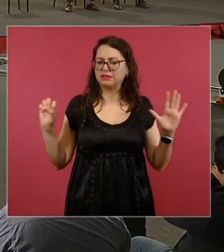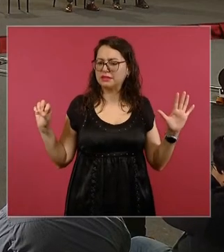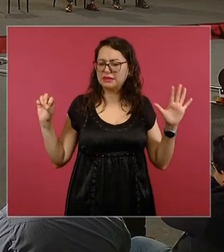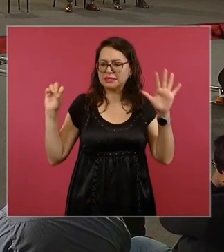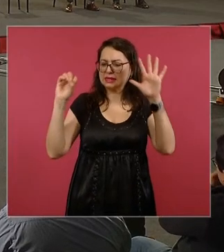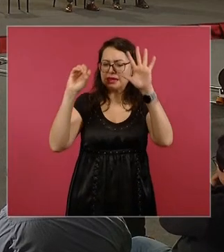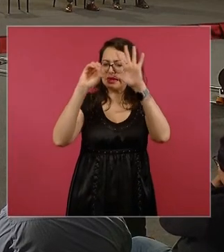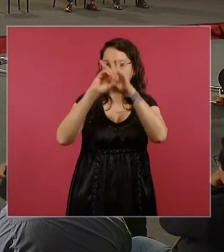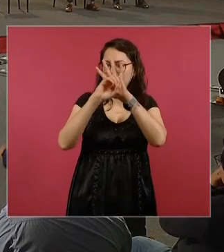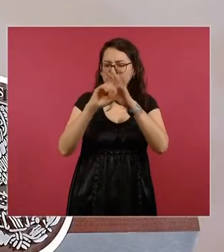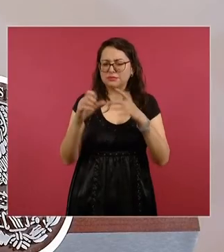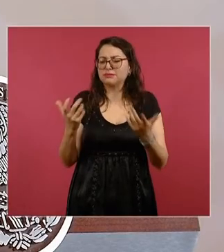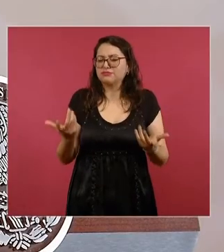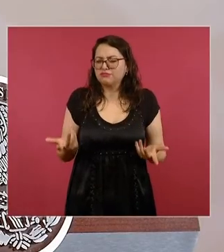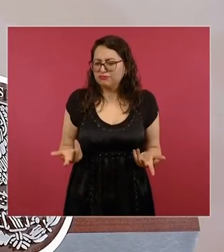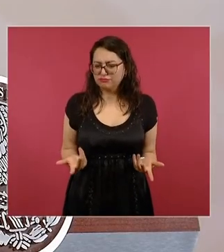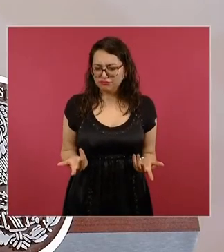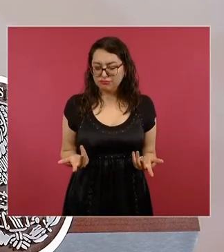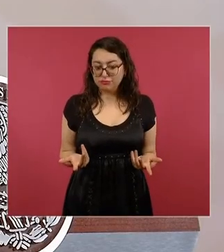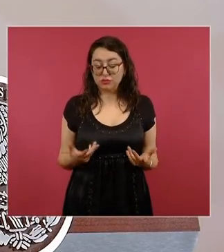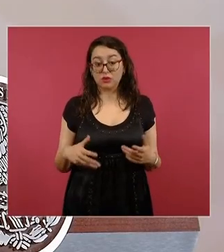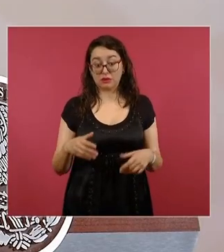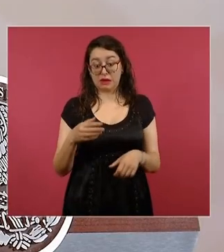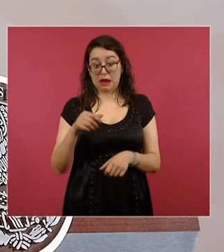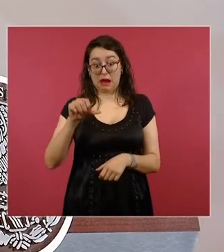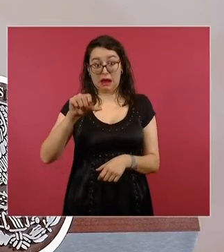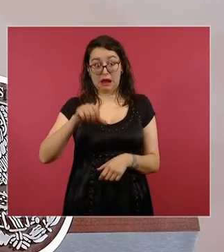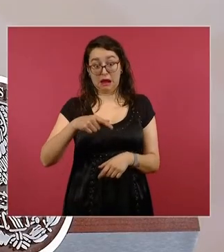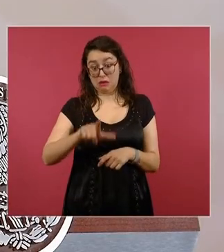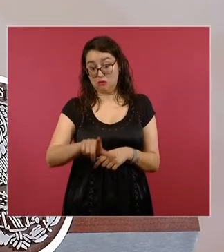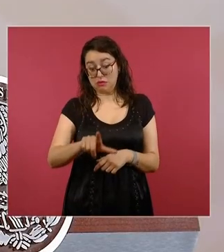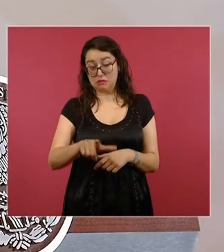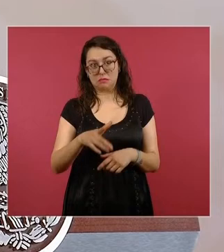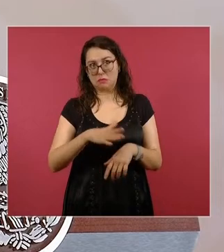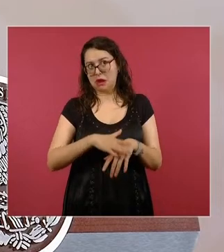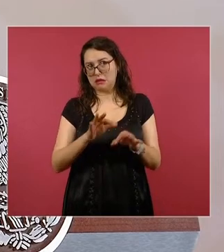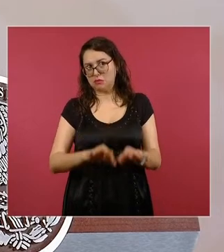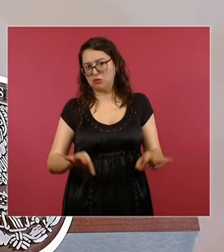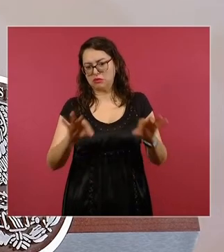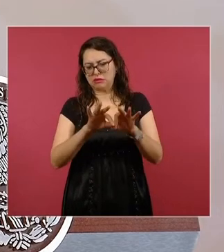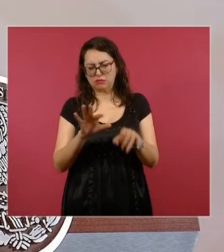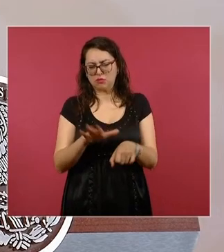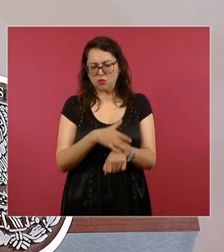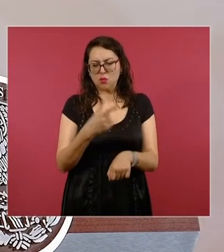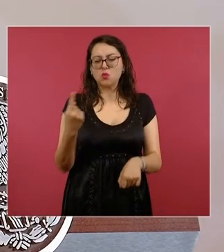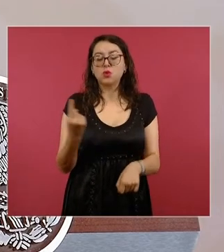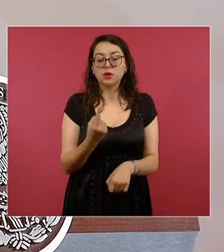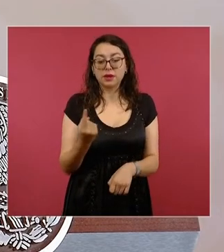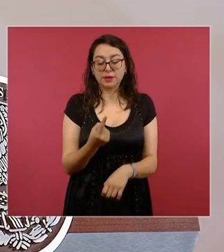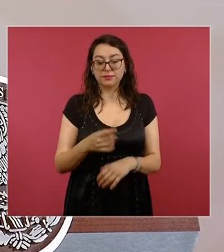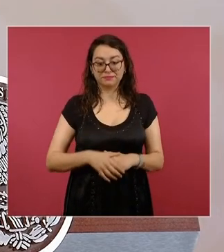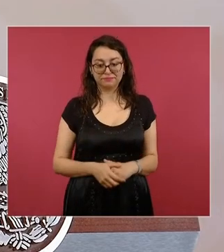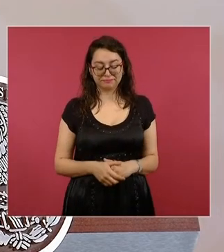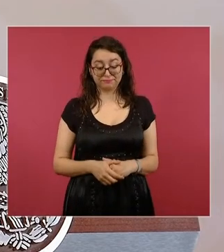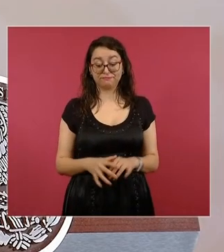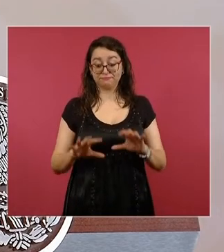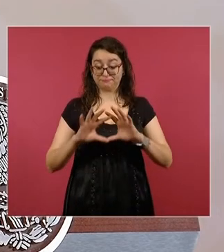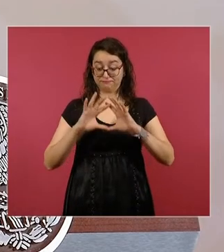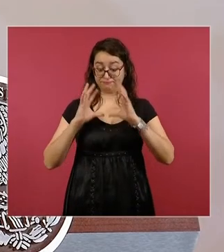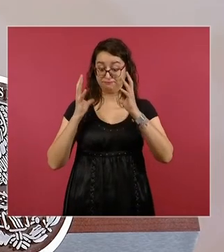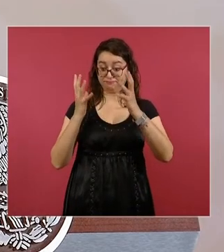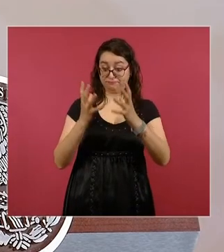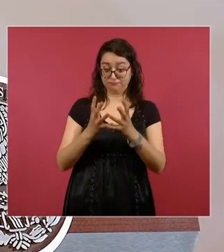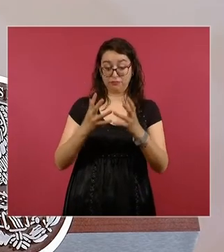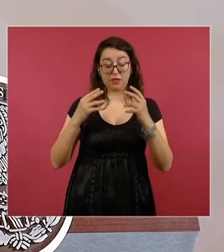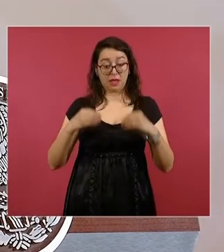eclipses y, en particular, el eclipse de sol? Es indiscutible que la existencia de la vida en la Tierra, tal y como